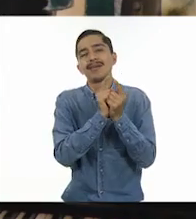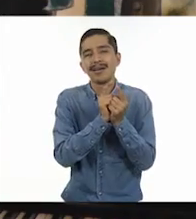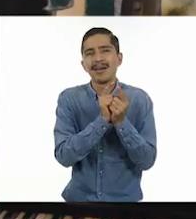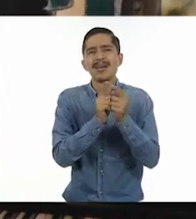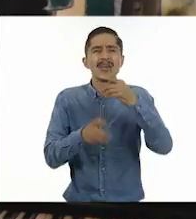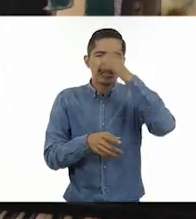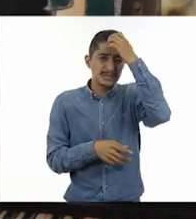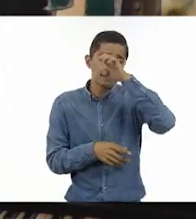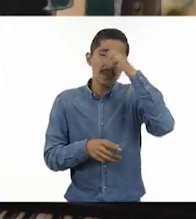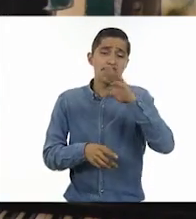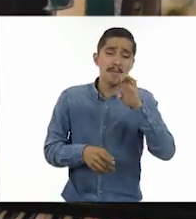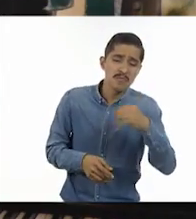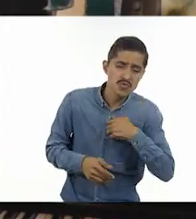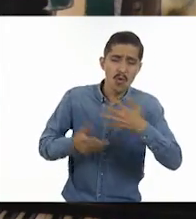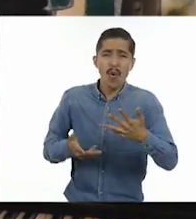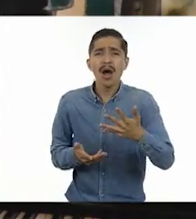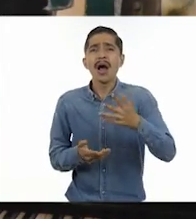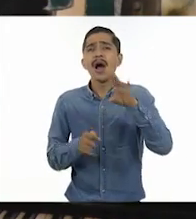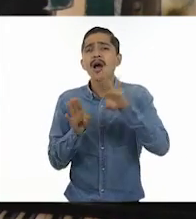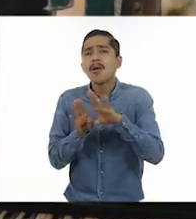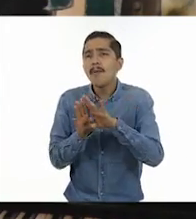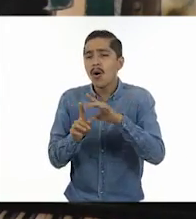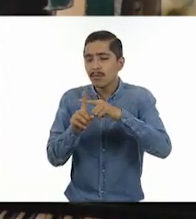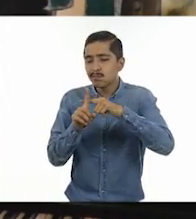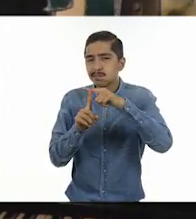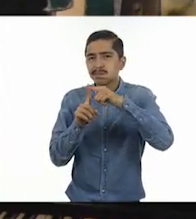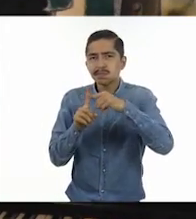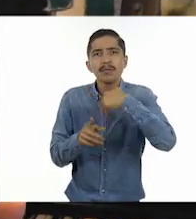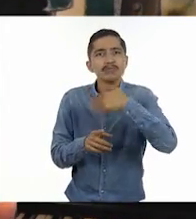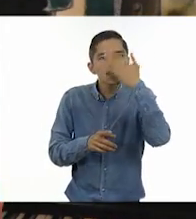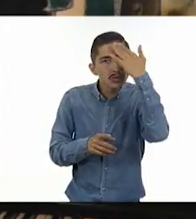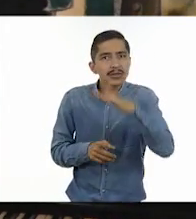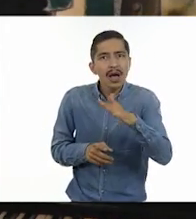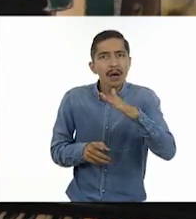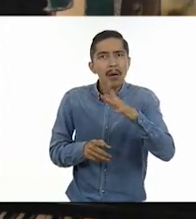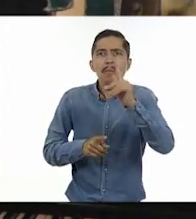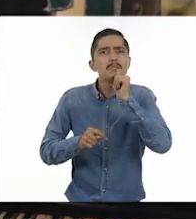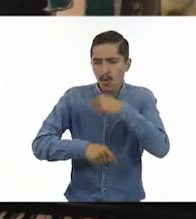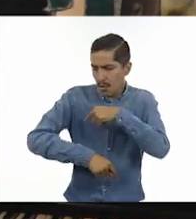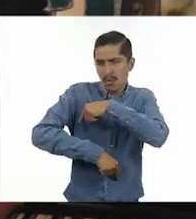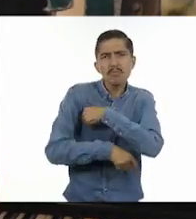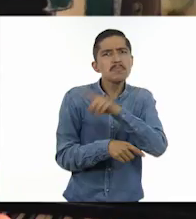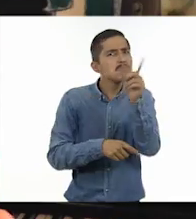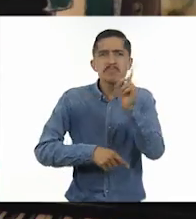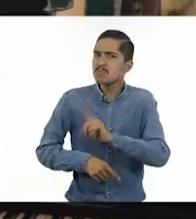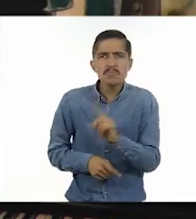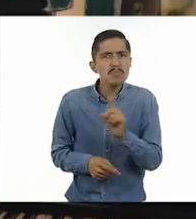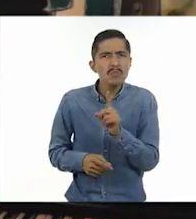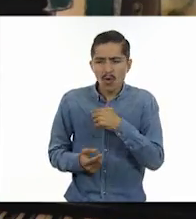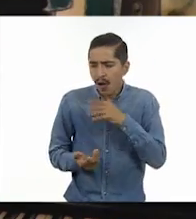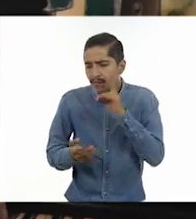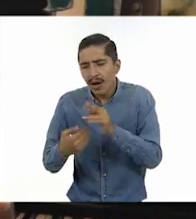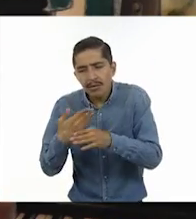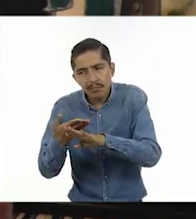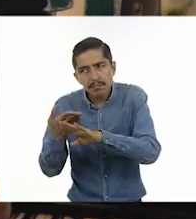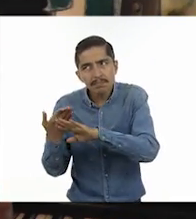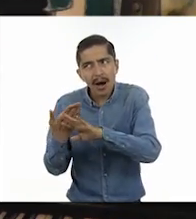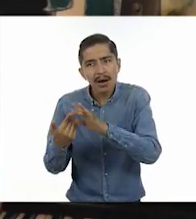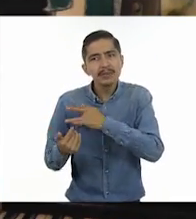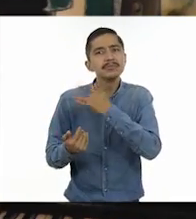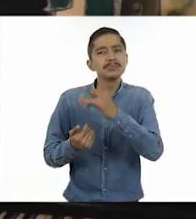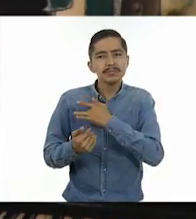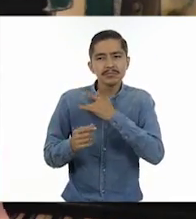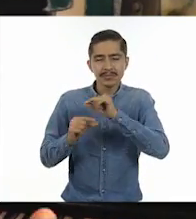soy yo. Sabía medirle la temperatura sin termómetro. Aprendí a hablar el lenguaje de las onzas. Aprendí a hablar